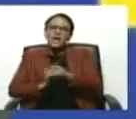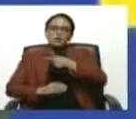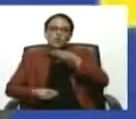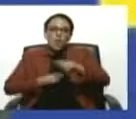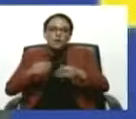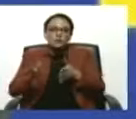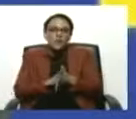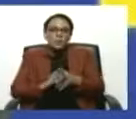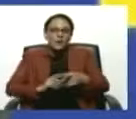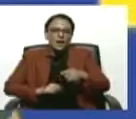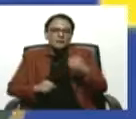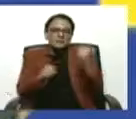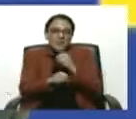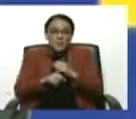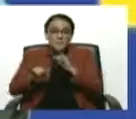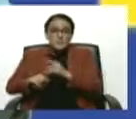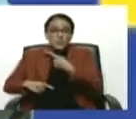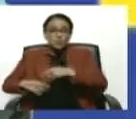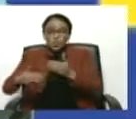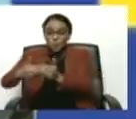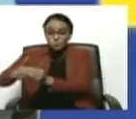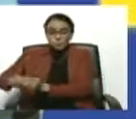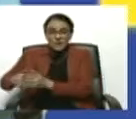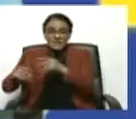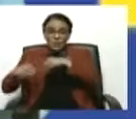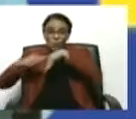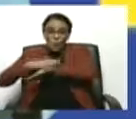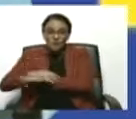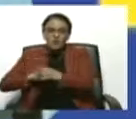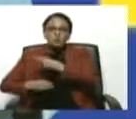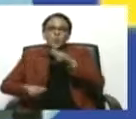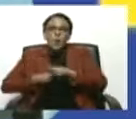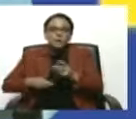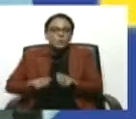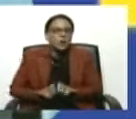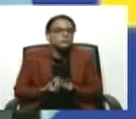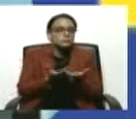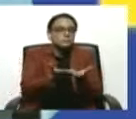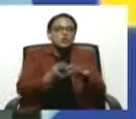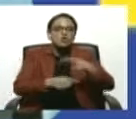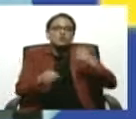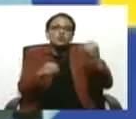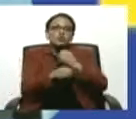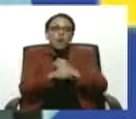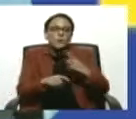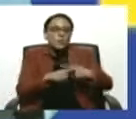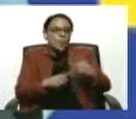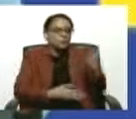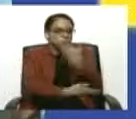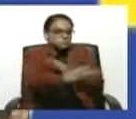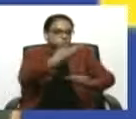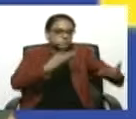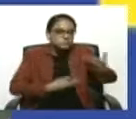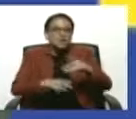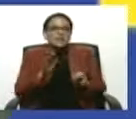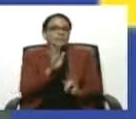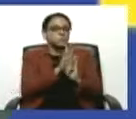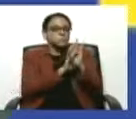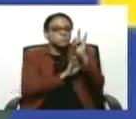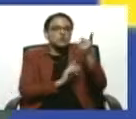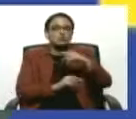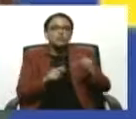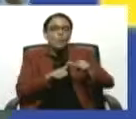América Latina y el Caribe como una poderosa región. Son para el bloque de los BRICS, para el desarrollo compartido